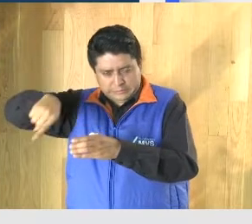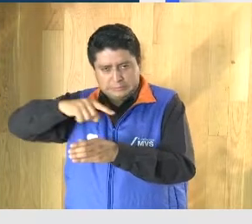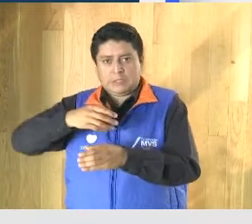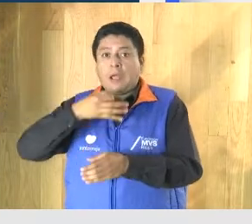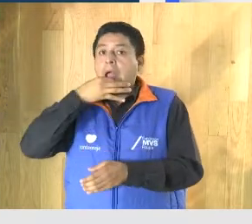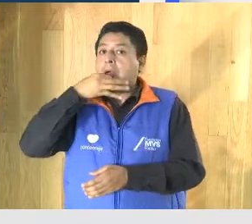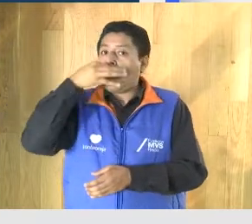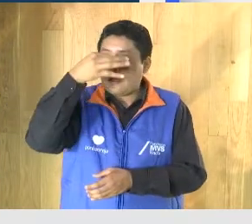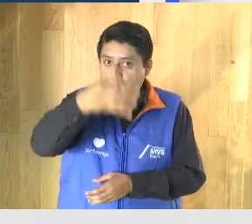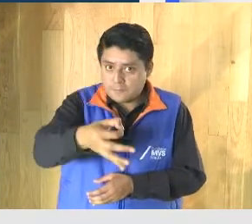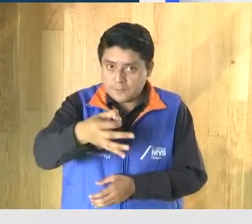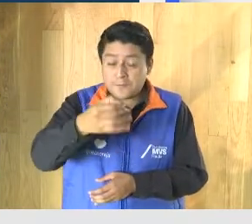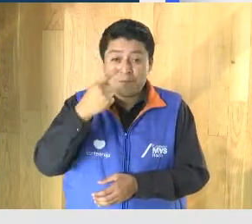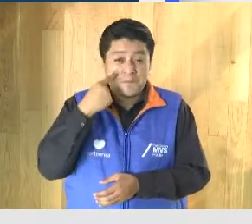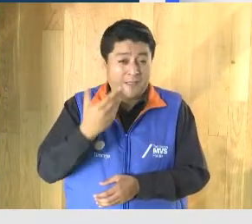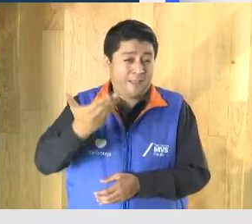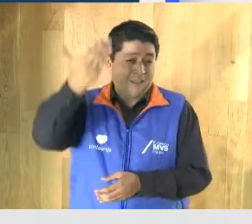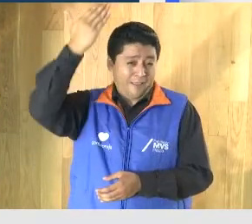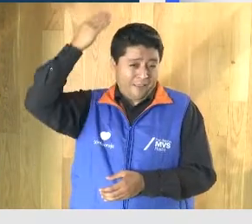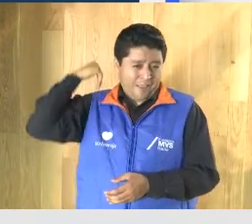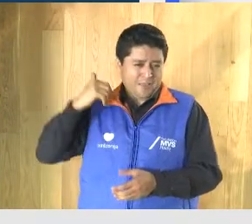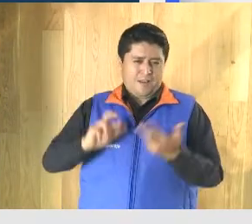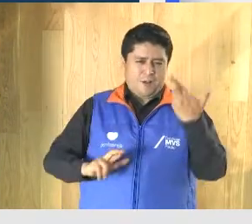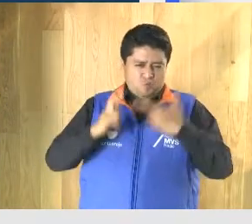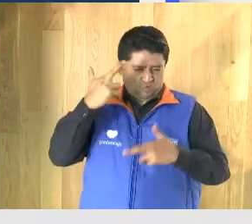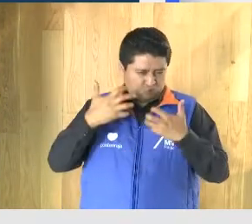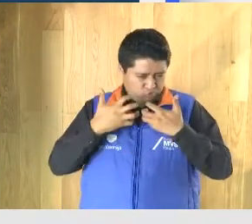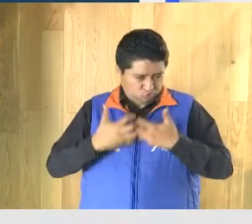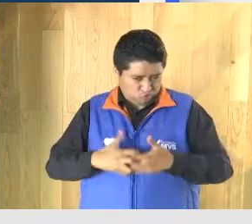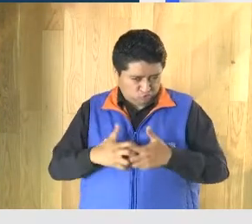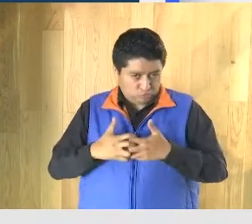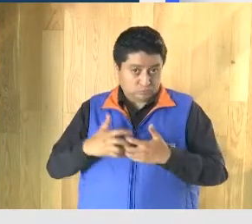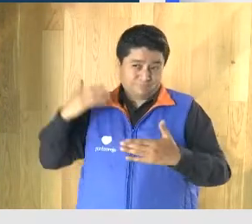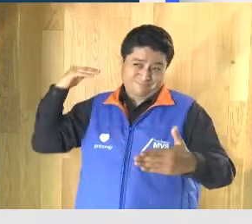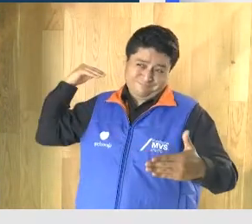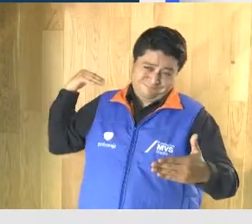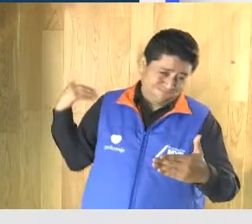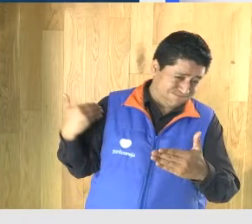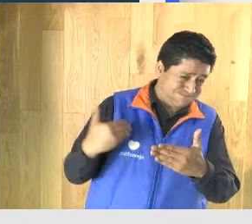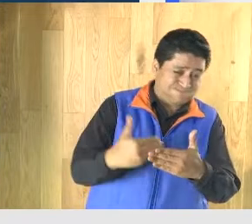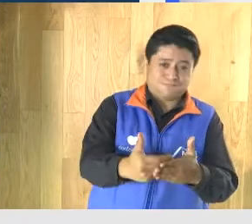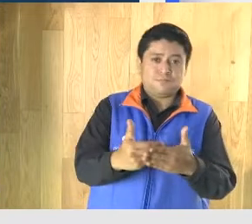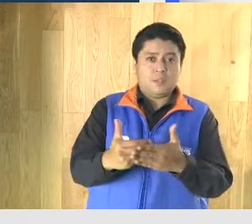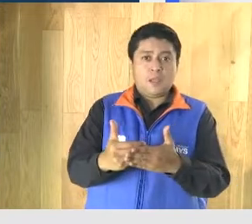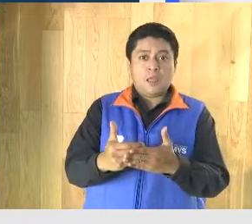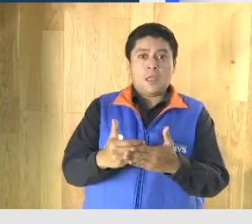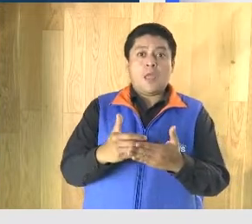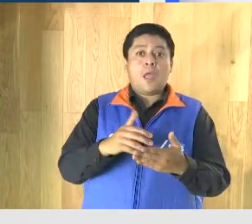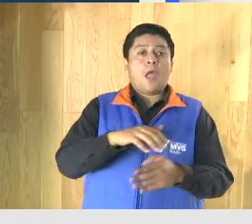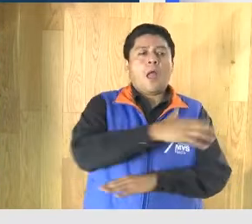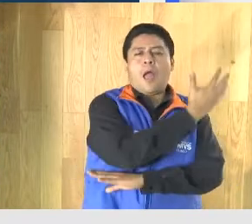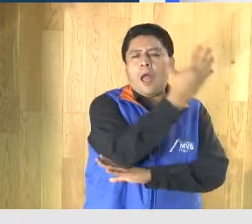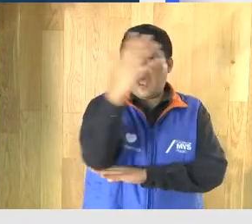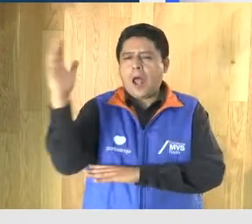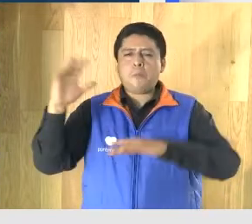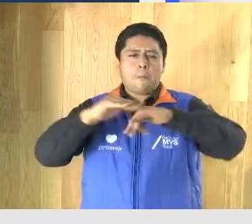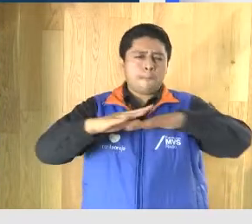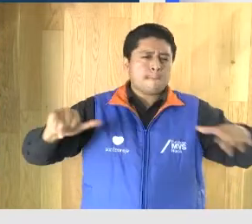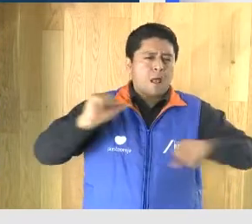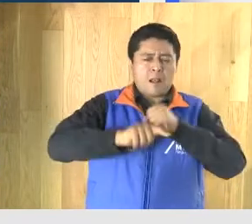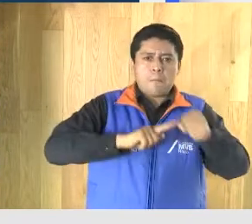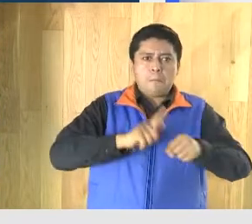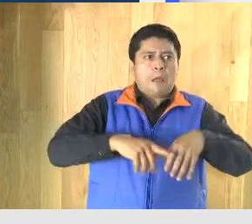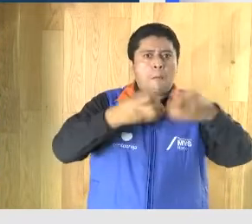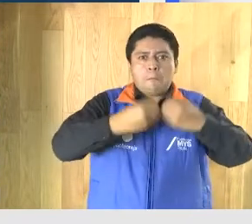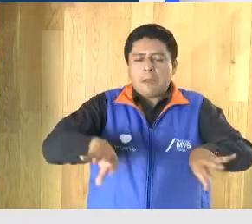también desde la revolución industrial hasta el día de hoy no solamente hemos perdido el 68% de la fauna salvaje, sino que hay